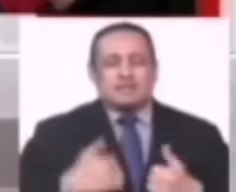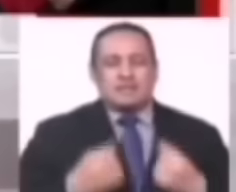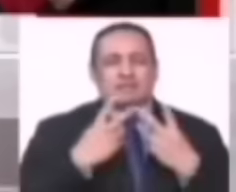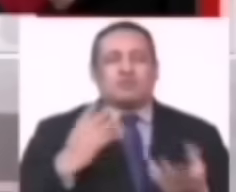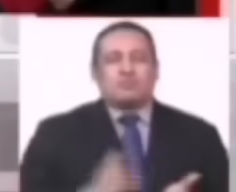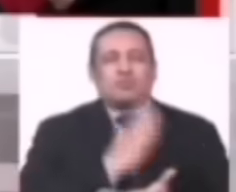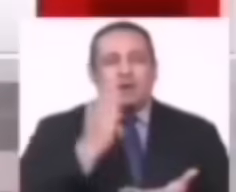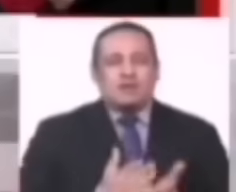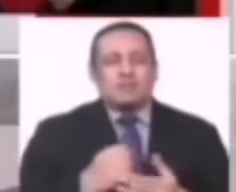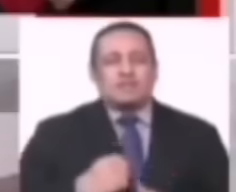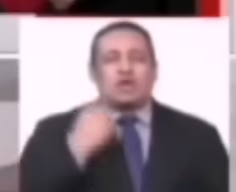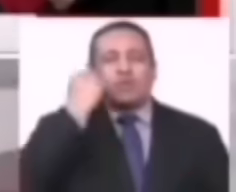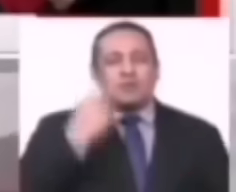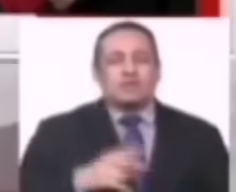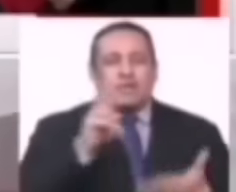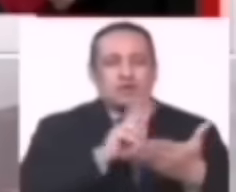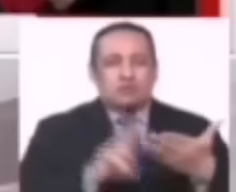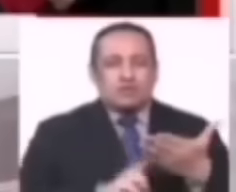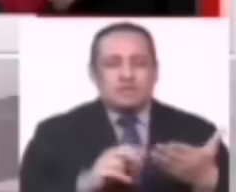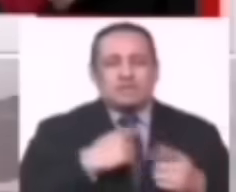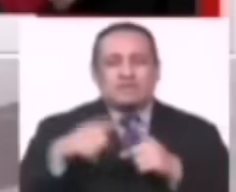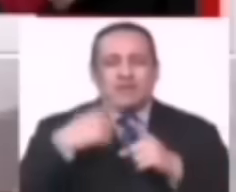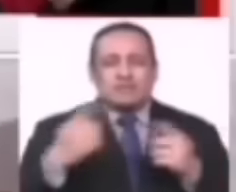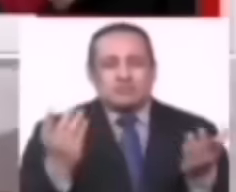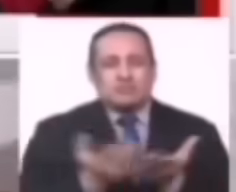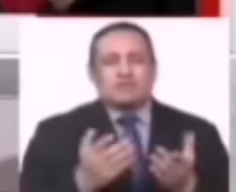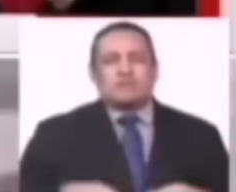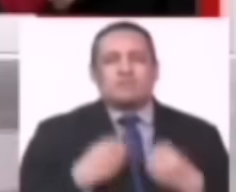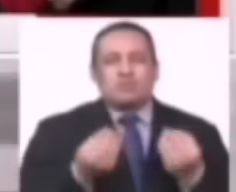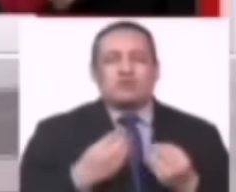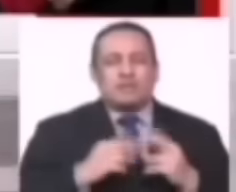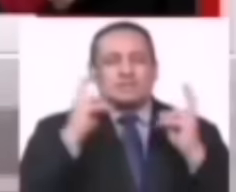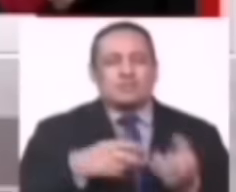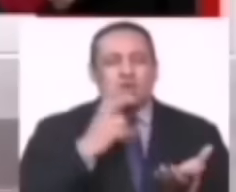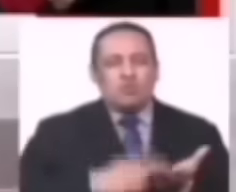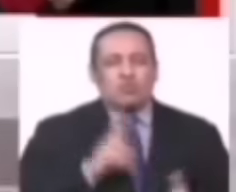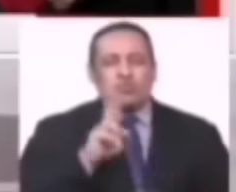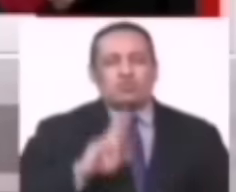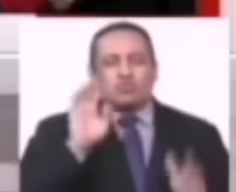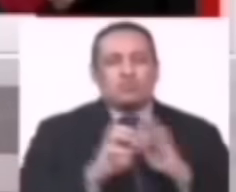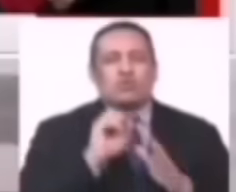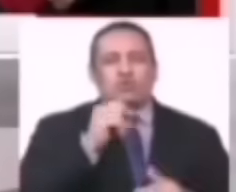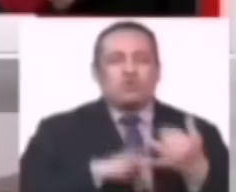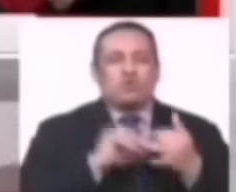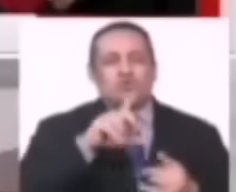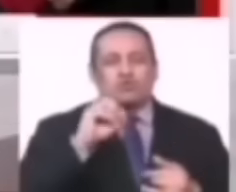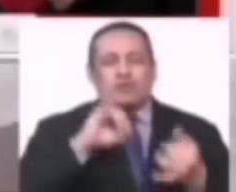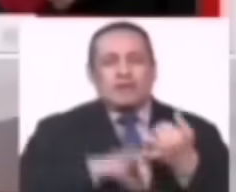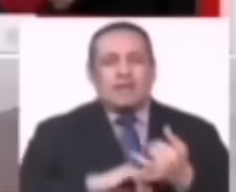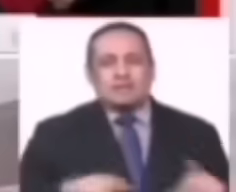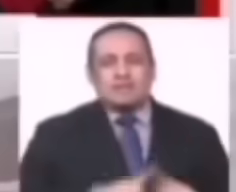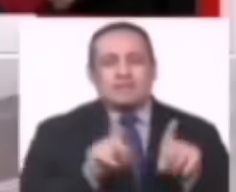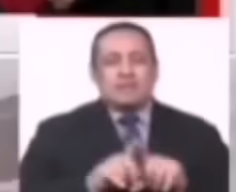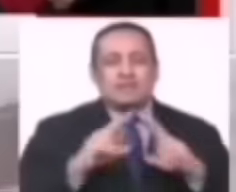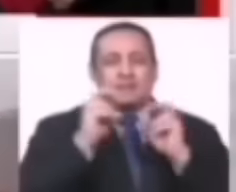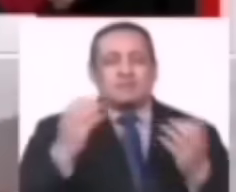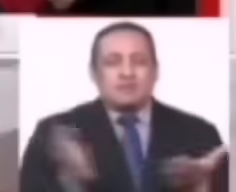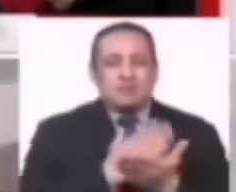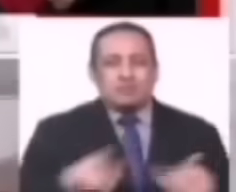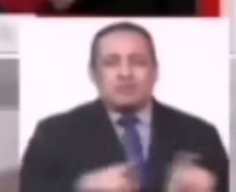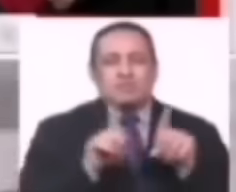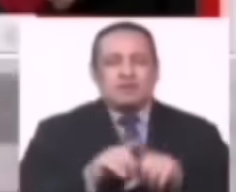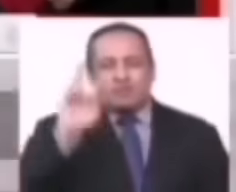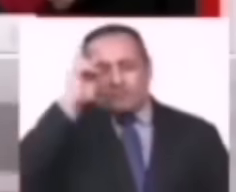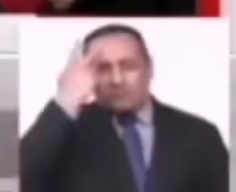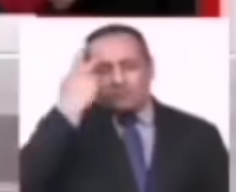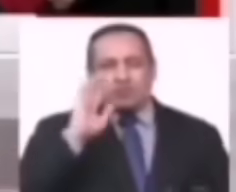de comprensión lectora en estudiantes, pues el constante uso de los, las en los textos escolares genera confusión